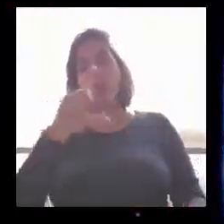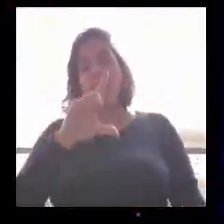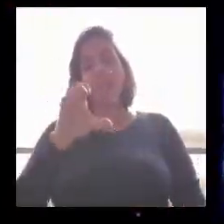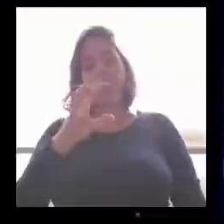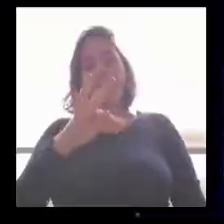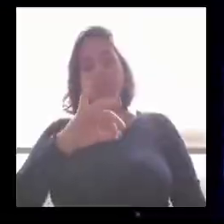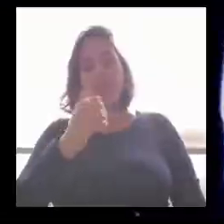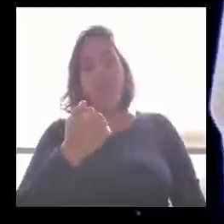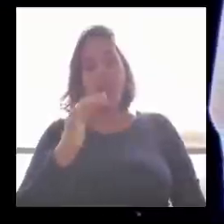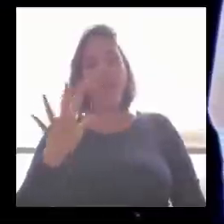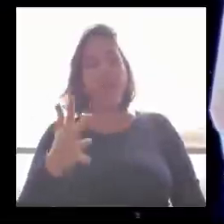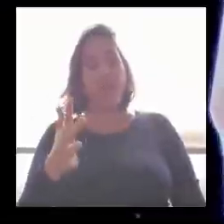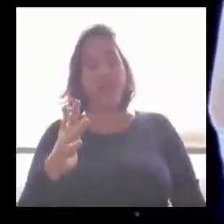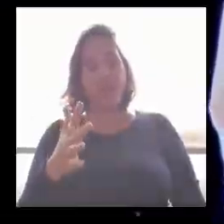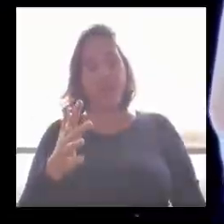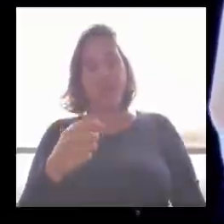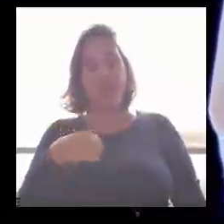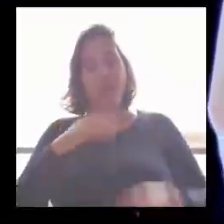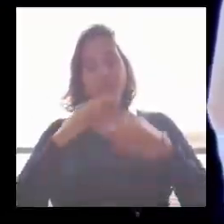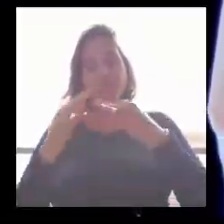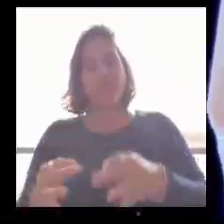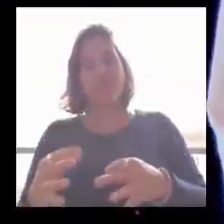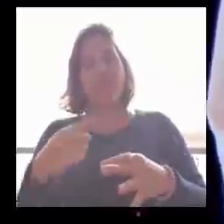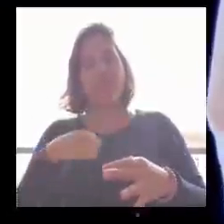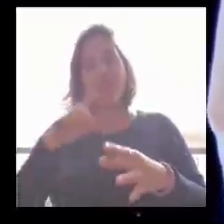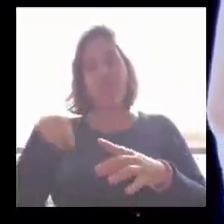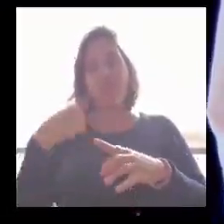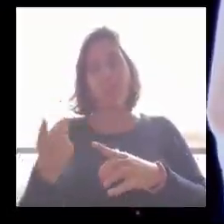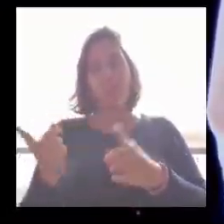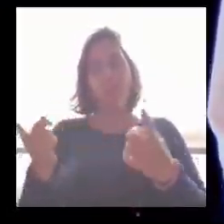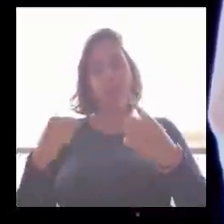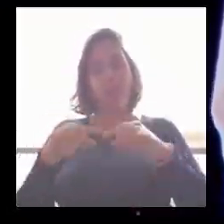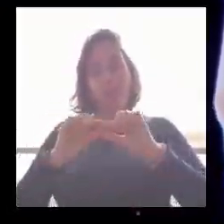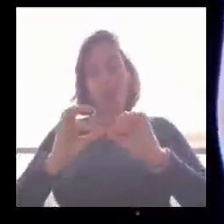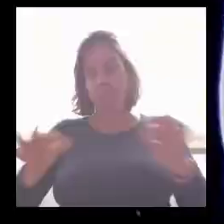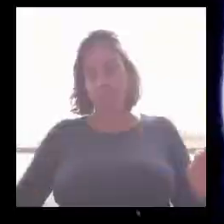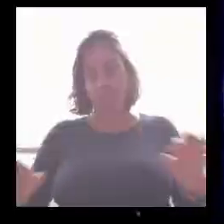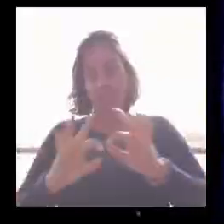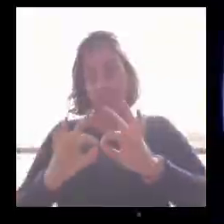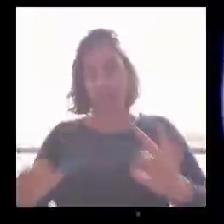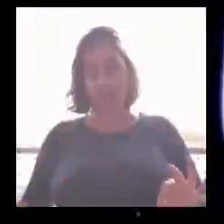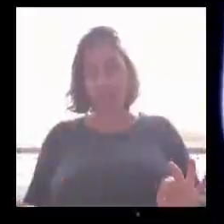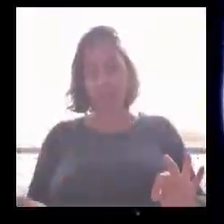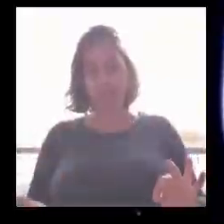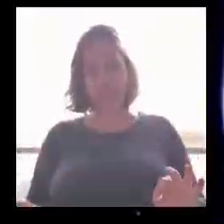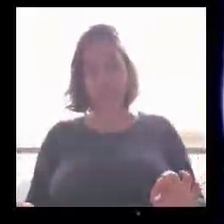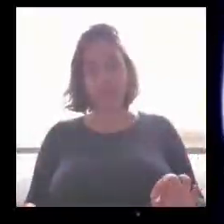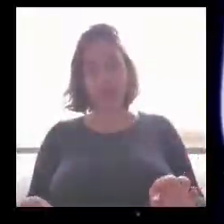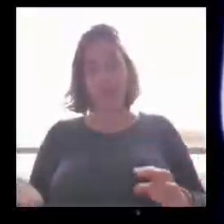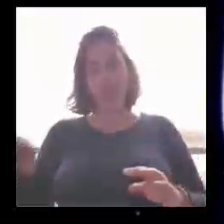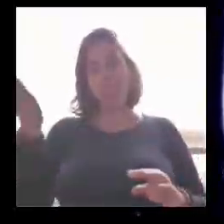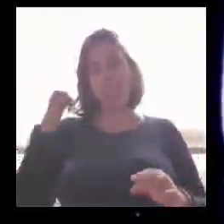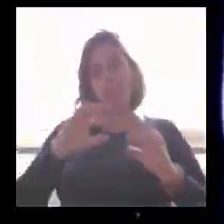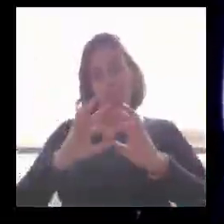es el llegar tras las líneas, como decía Gazani, ¿no? Es qué hay detrás de esas líneas.